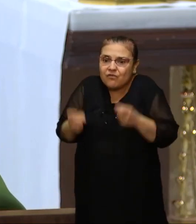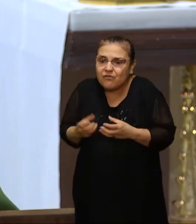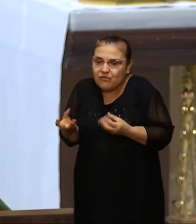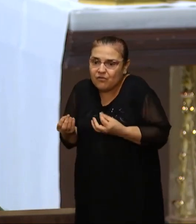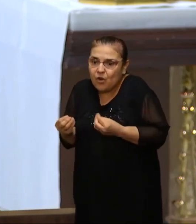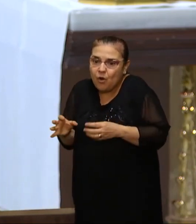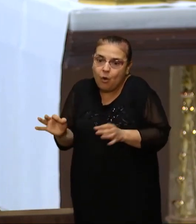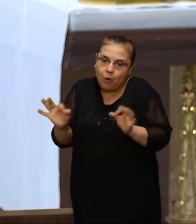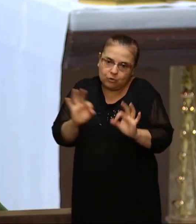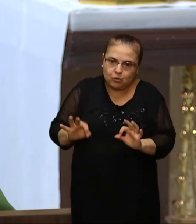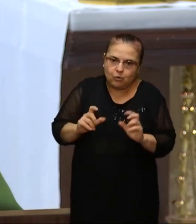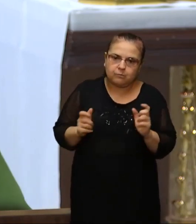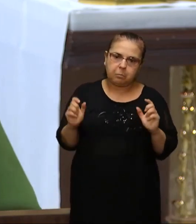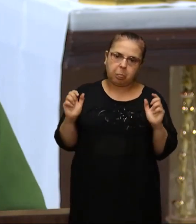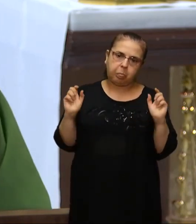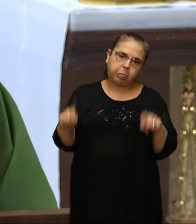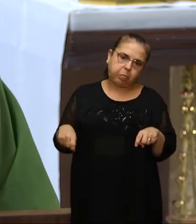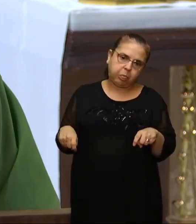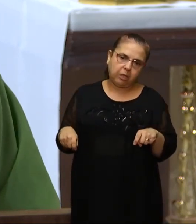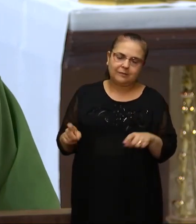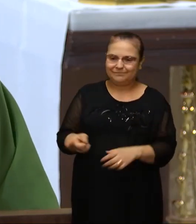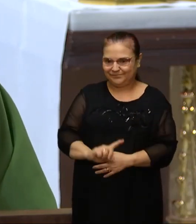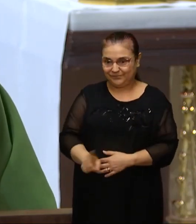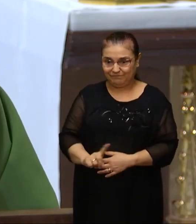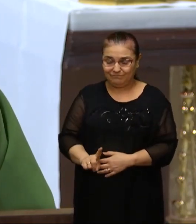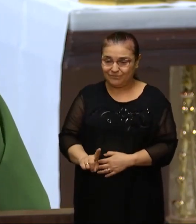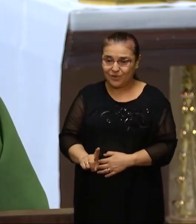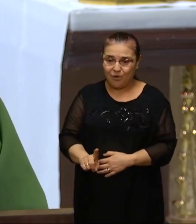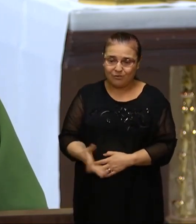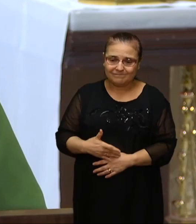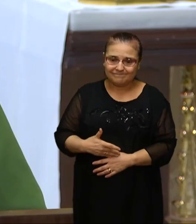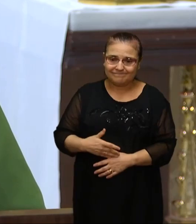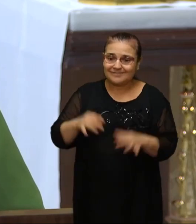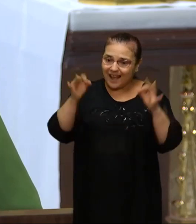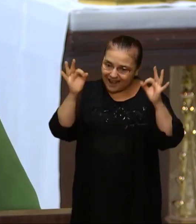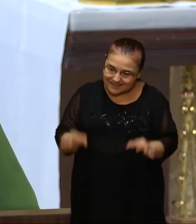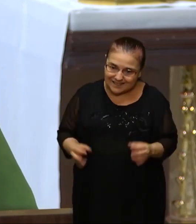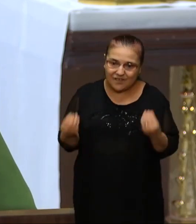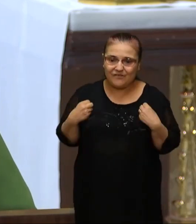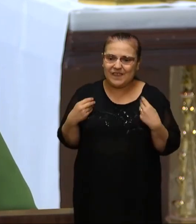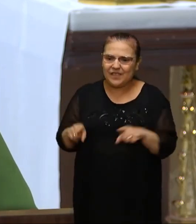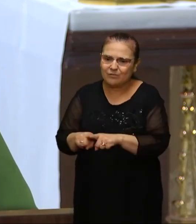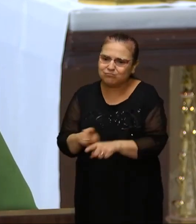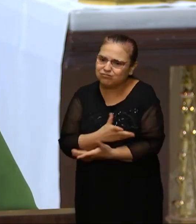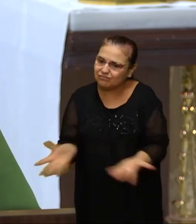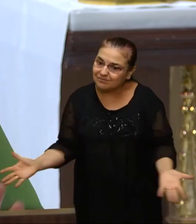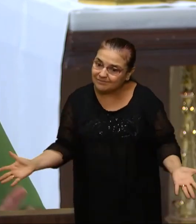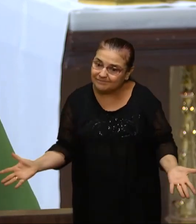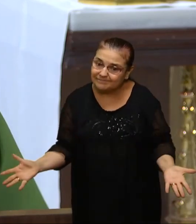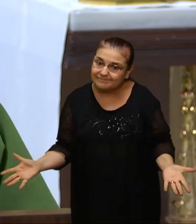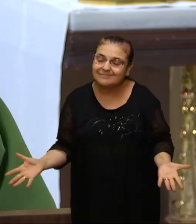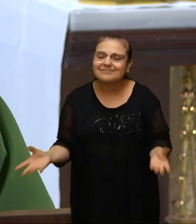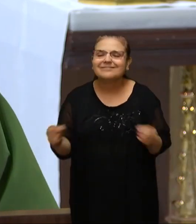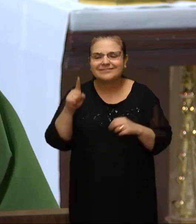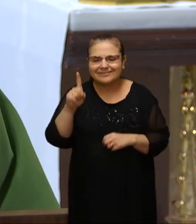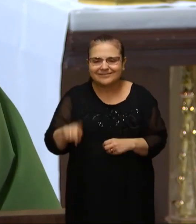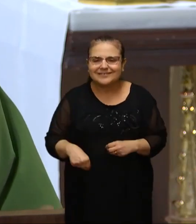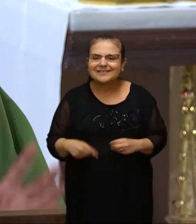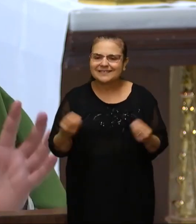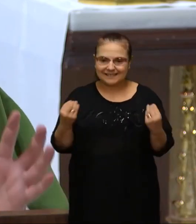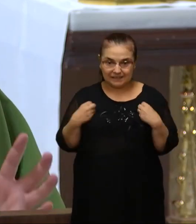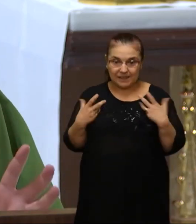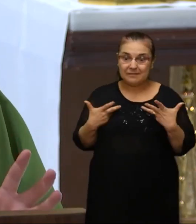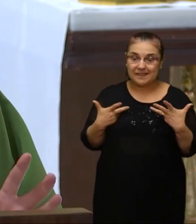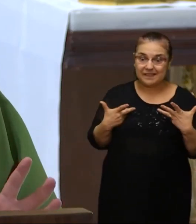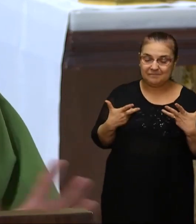otro se relaje solo así podremos Construir la vida fraterna y eso requiere mucho de ascética pero también requiere la mística el